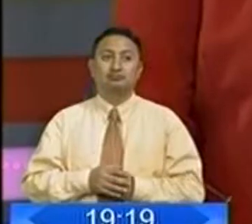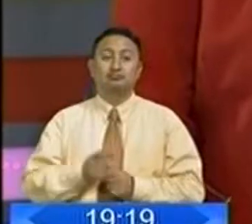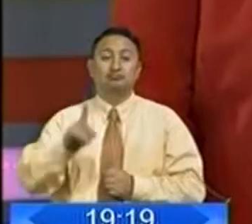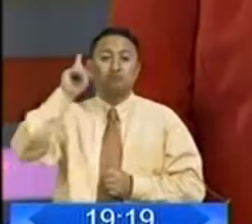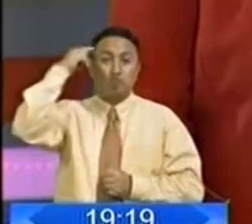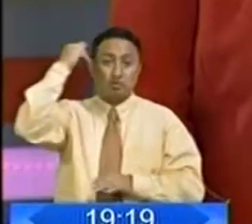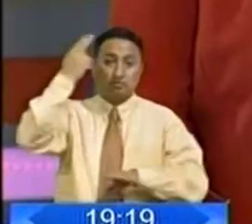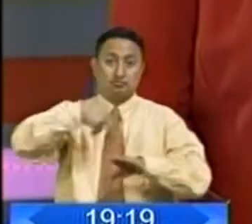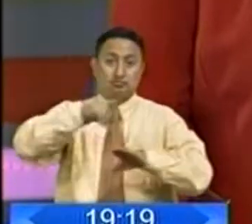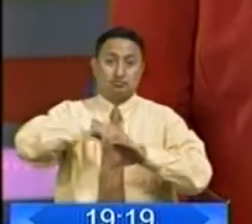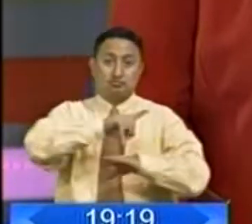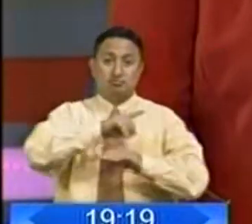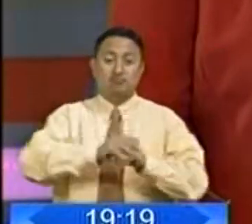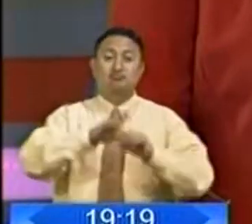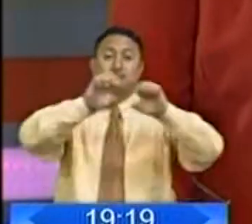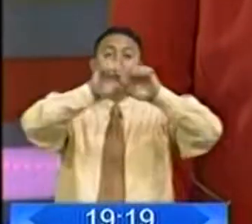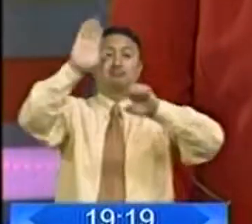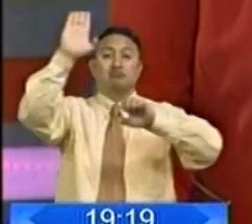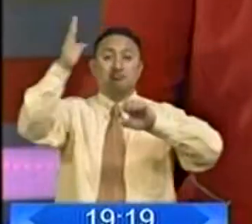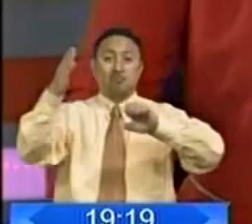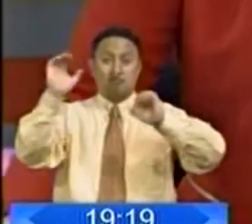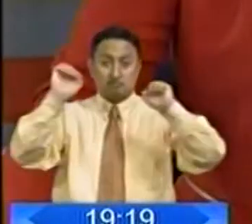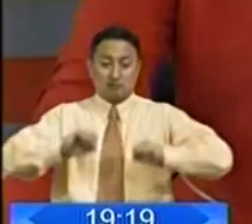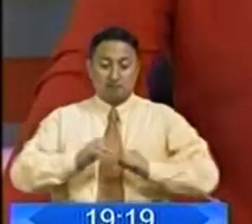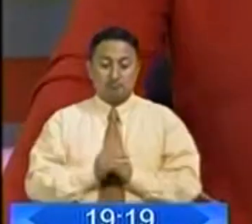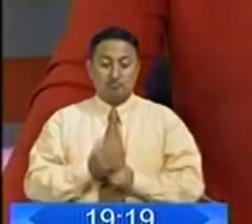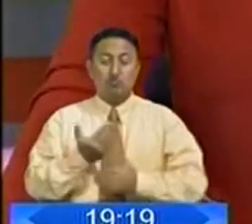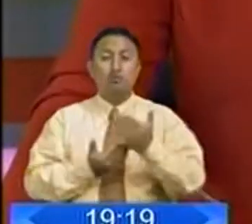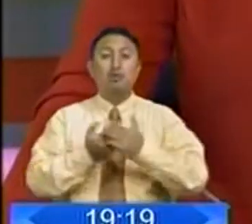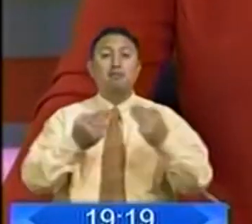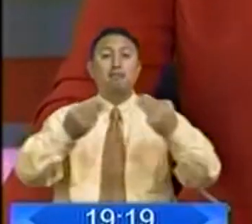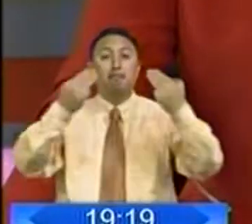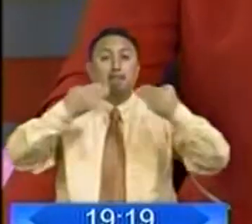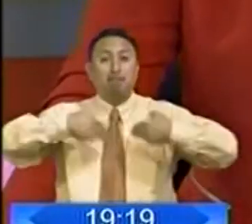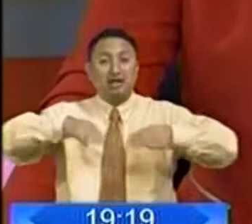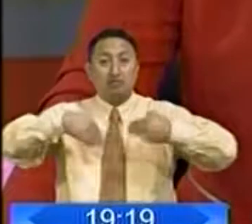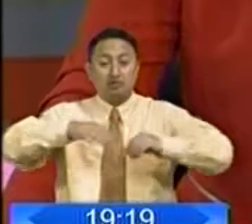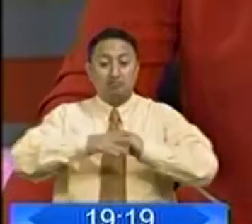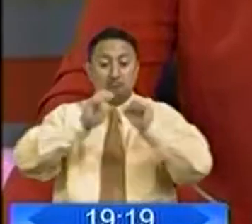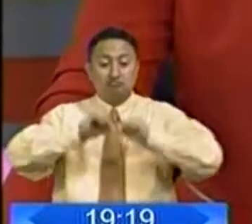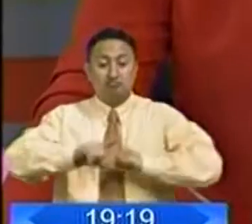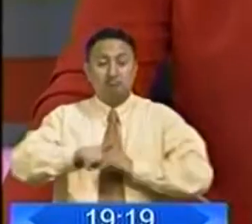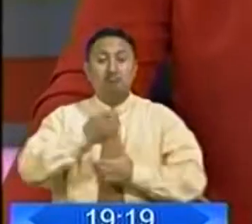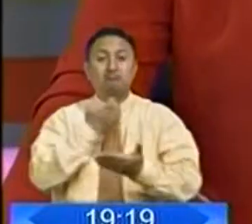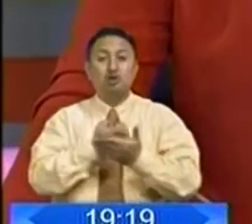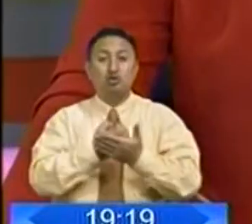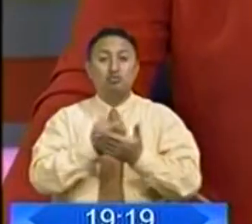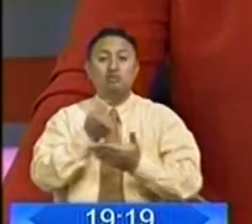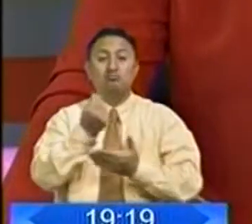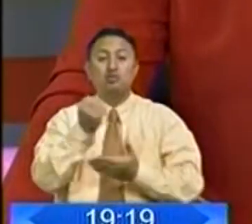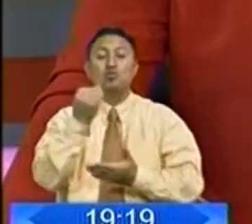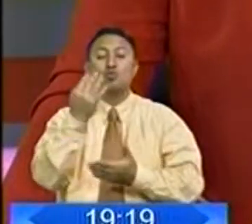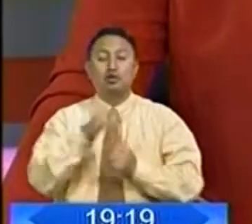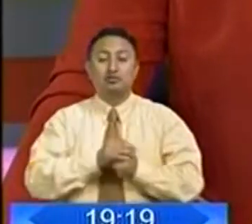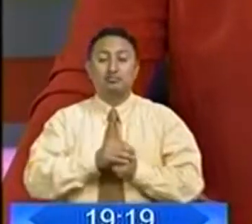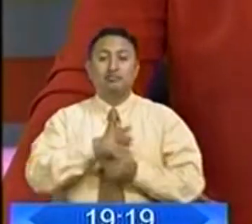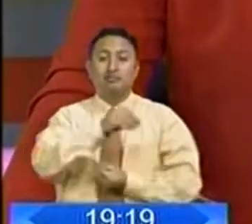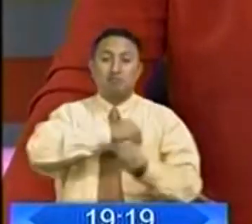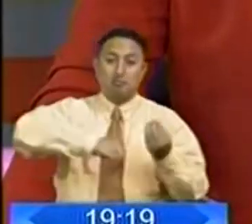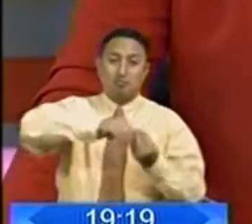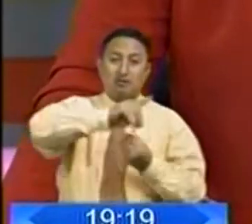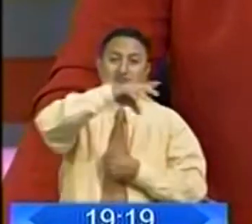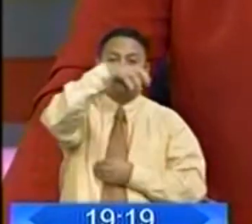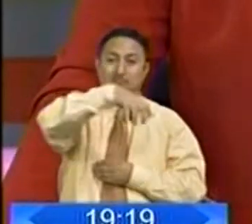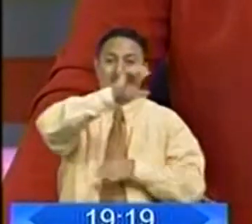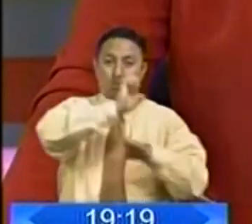El Gobierno Nacional y Odebrecht conformaron la metodología que se aplicará para establecer el monto económico por los daños causados al Estado ecuatoriano,